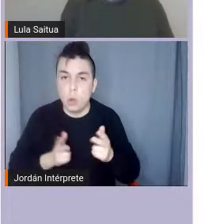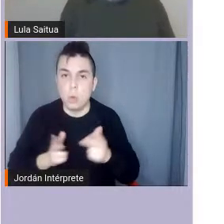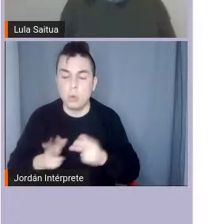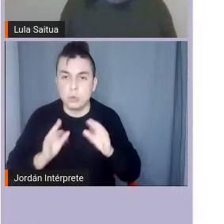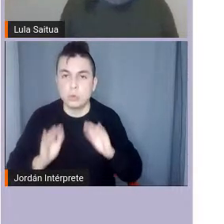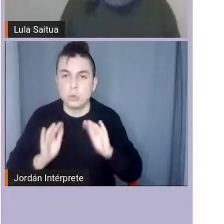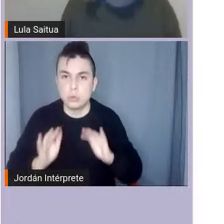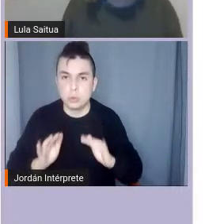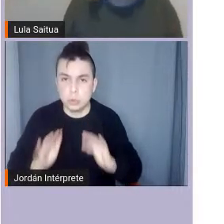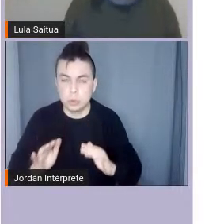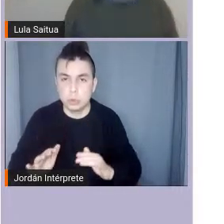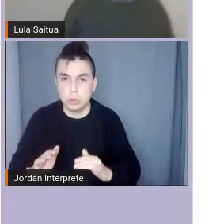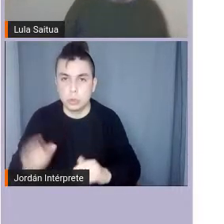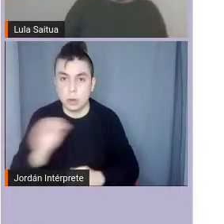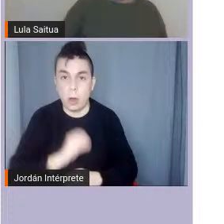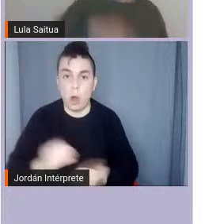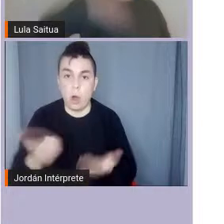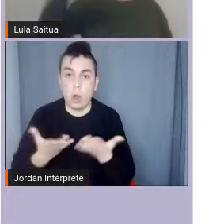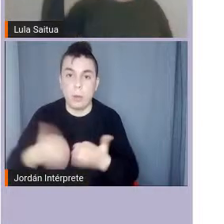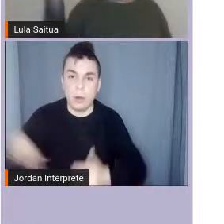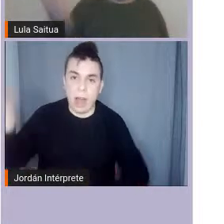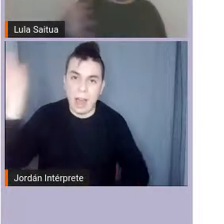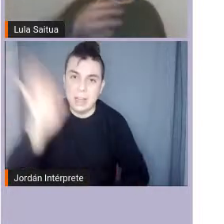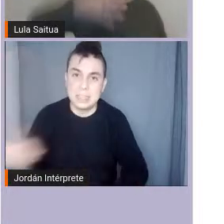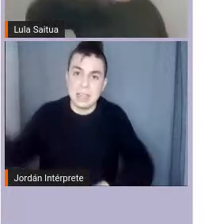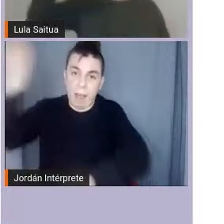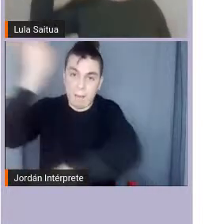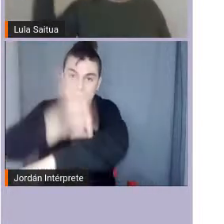O como el zumbido de la abeja.